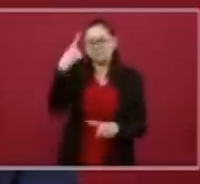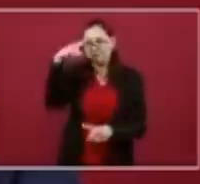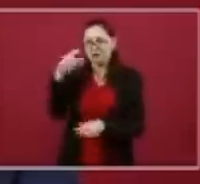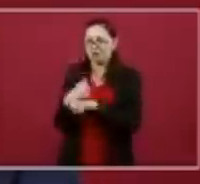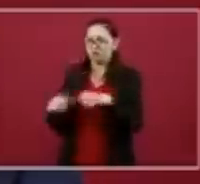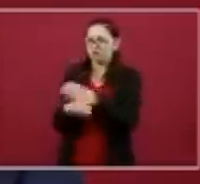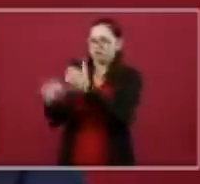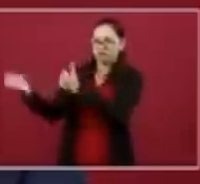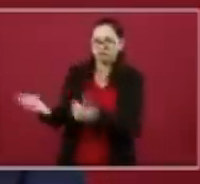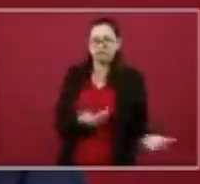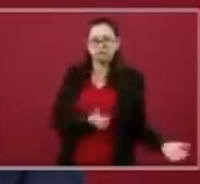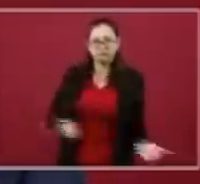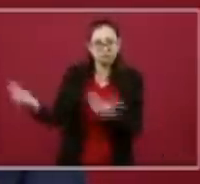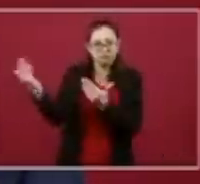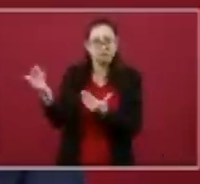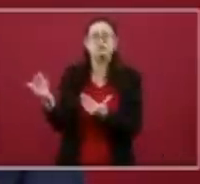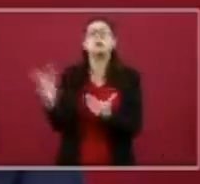revisar.